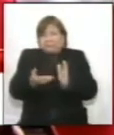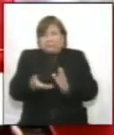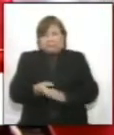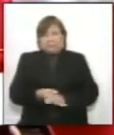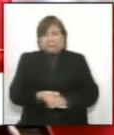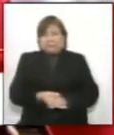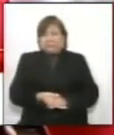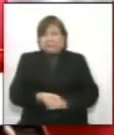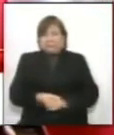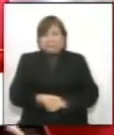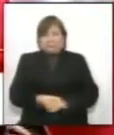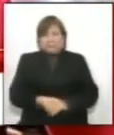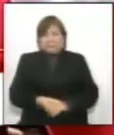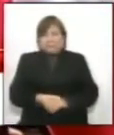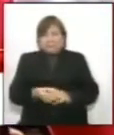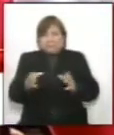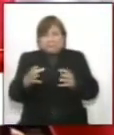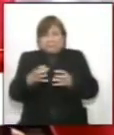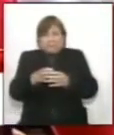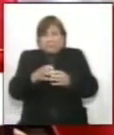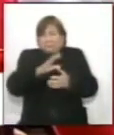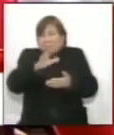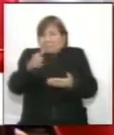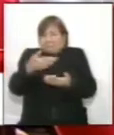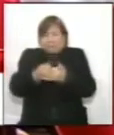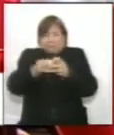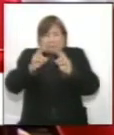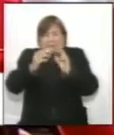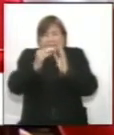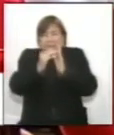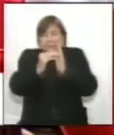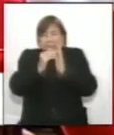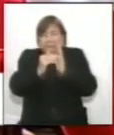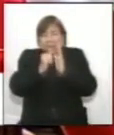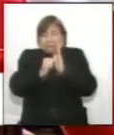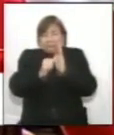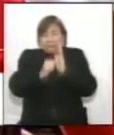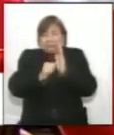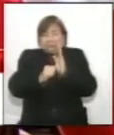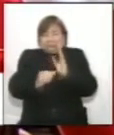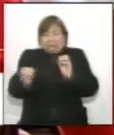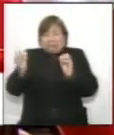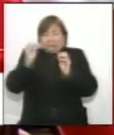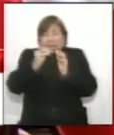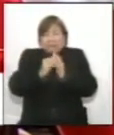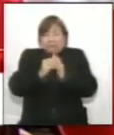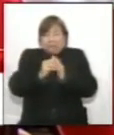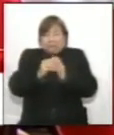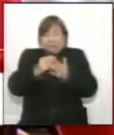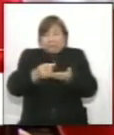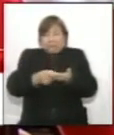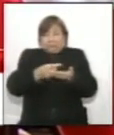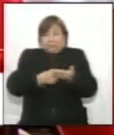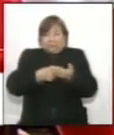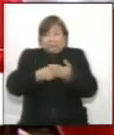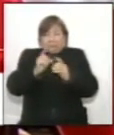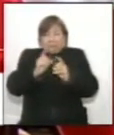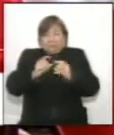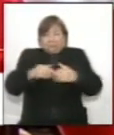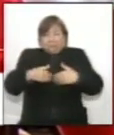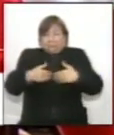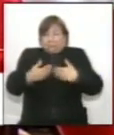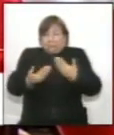del Congreso, acabamos de tener Consejo Directivo y todos los temas que están en la agenda se van poniendo en debate. Y si ese tema no se ha puesto, porque